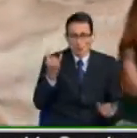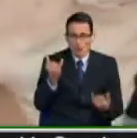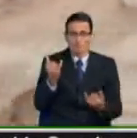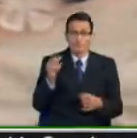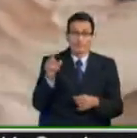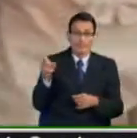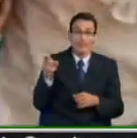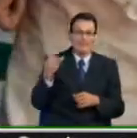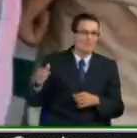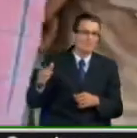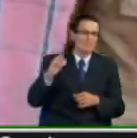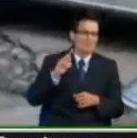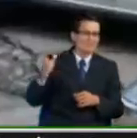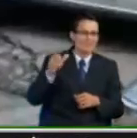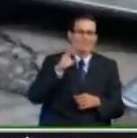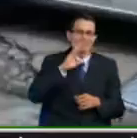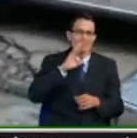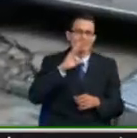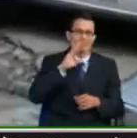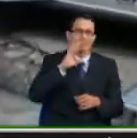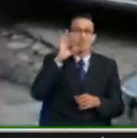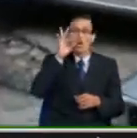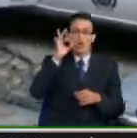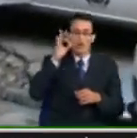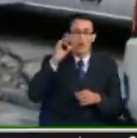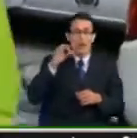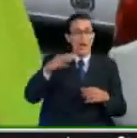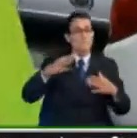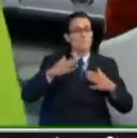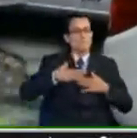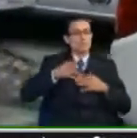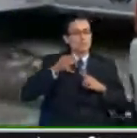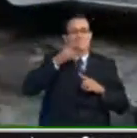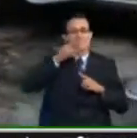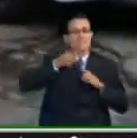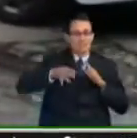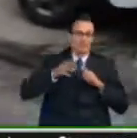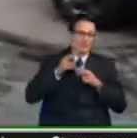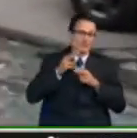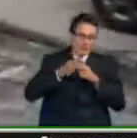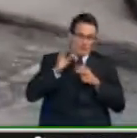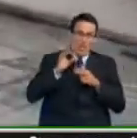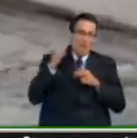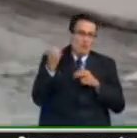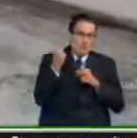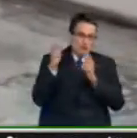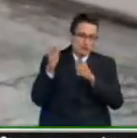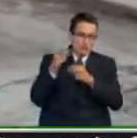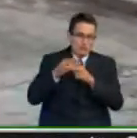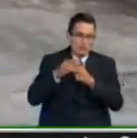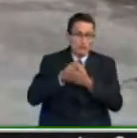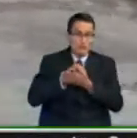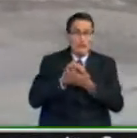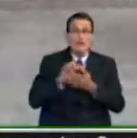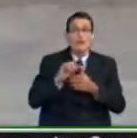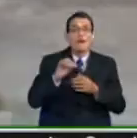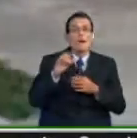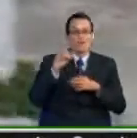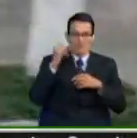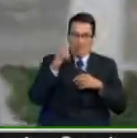un hombre identificado con el alias de Pecho de Lata. Las aprehensiones se hicieron efectivas luego de un proceso de investigación